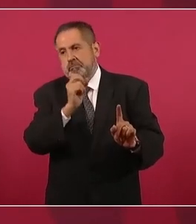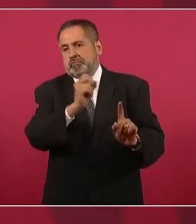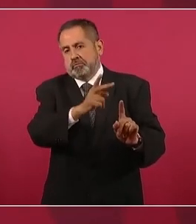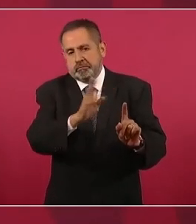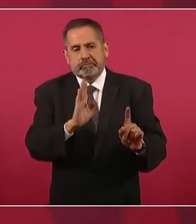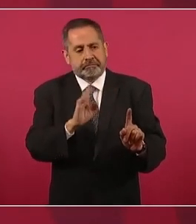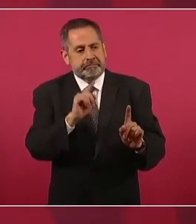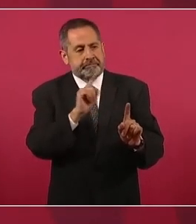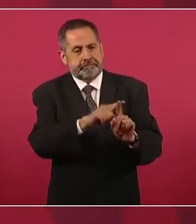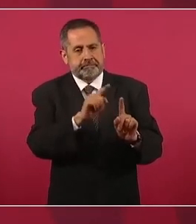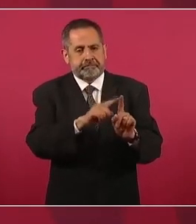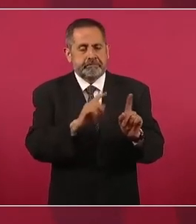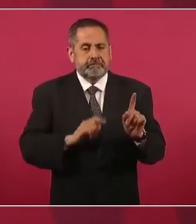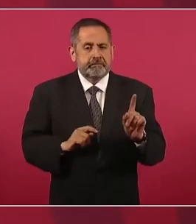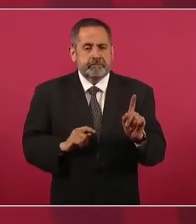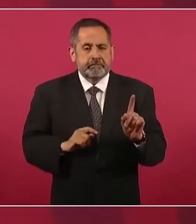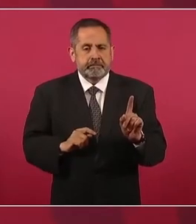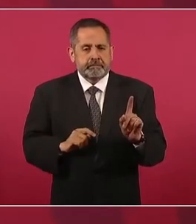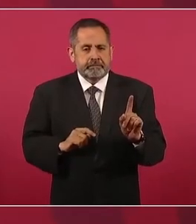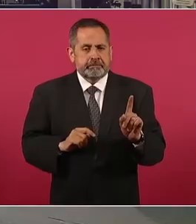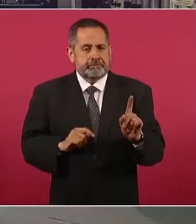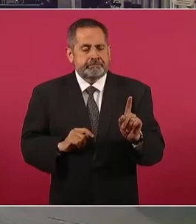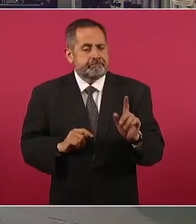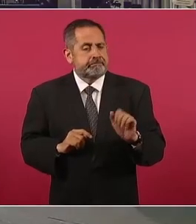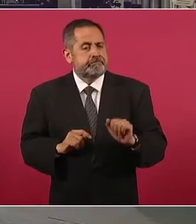que no